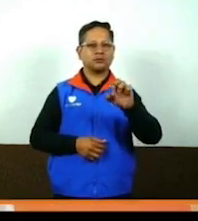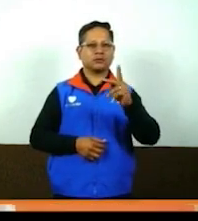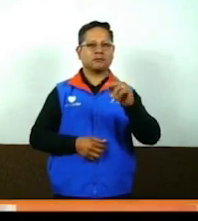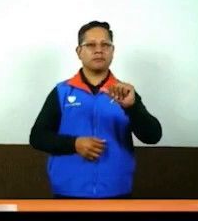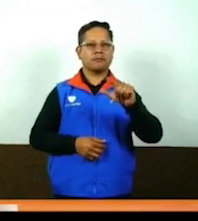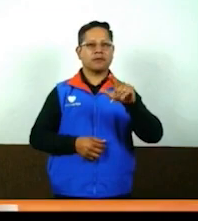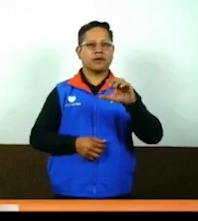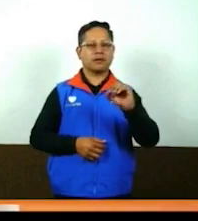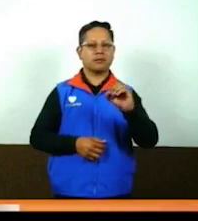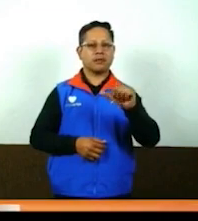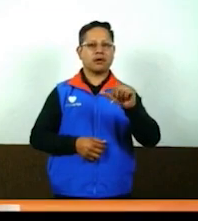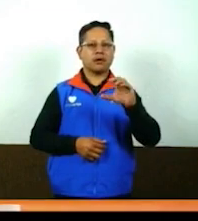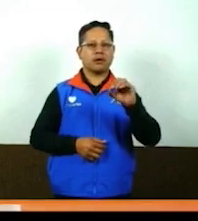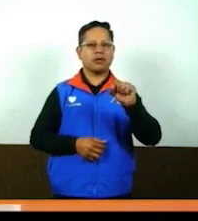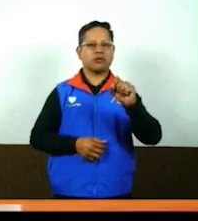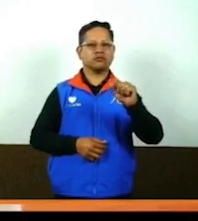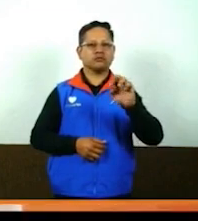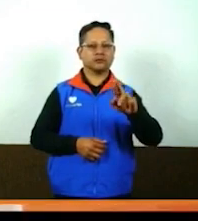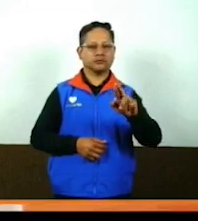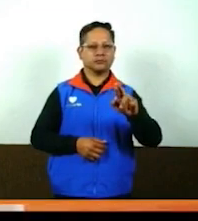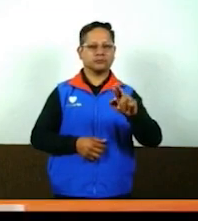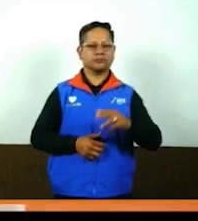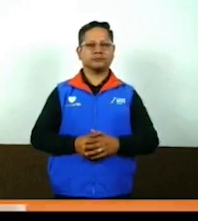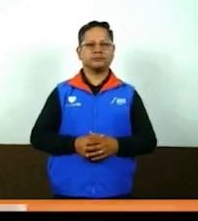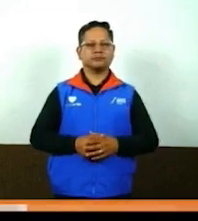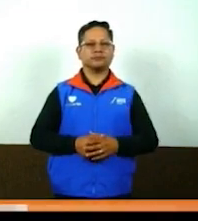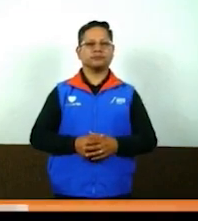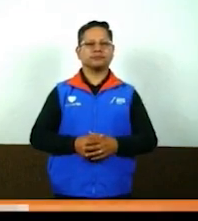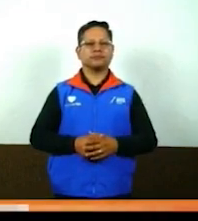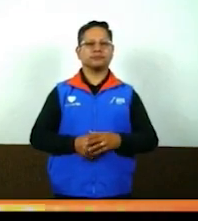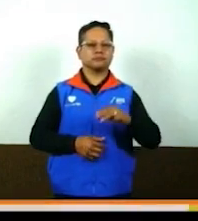José Pablo del Castillo Acosta.